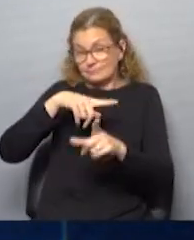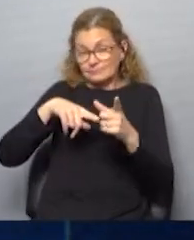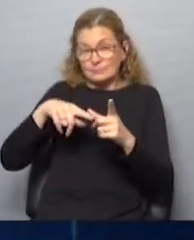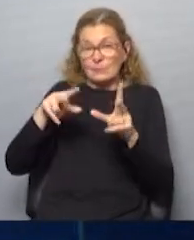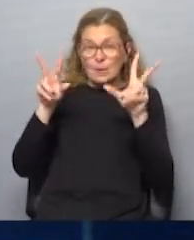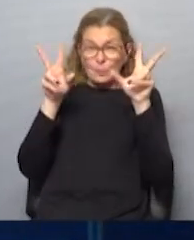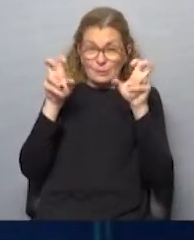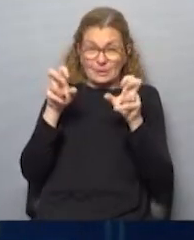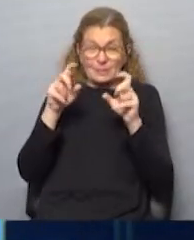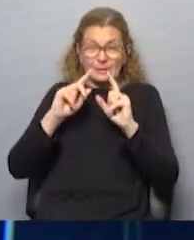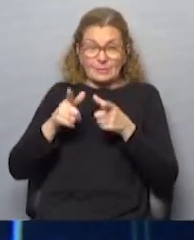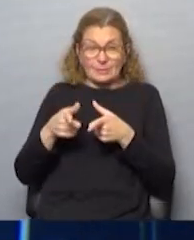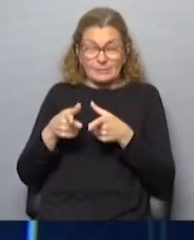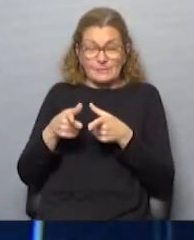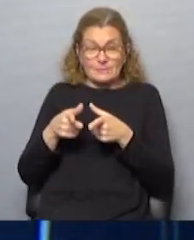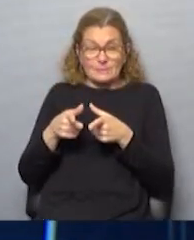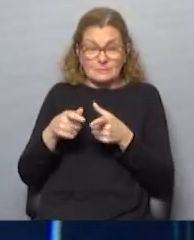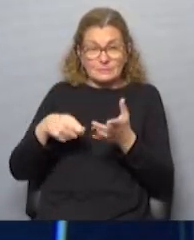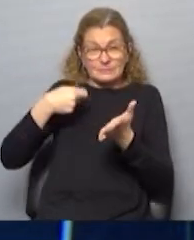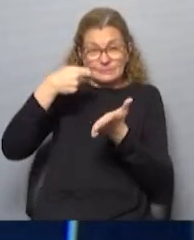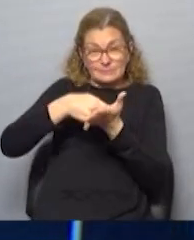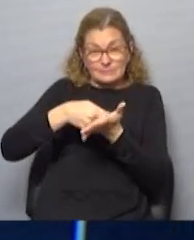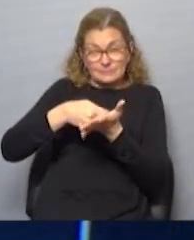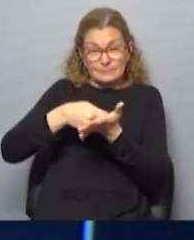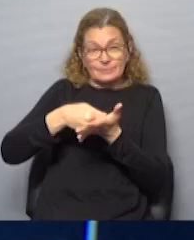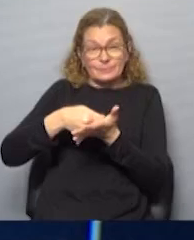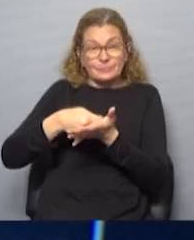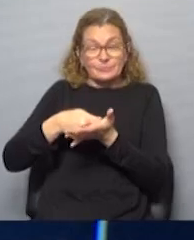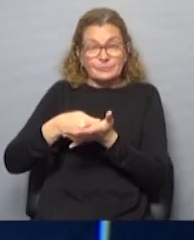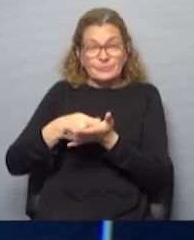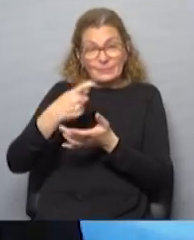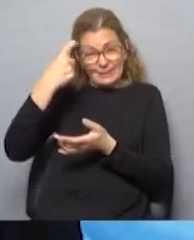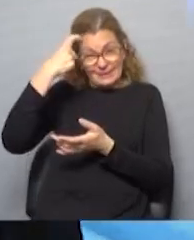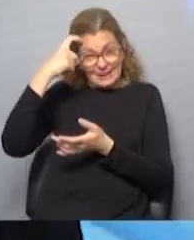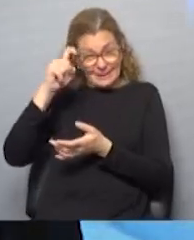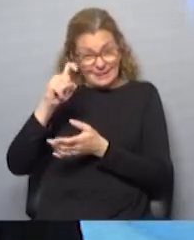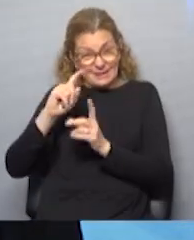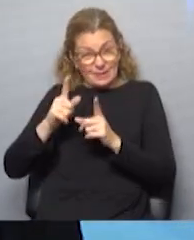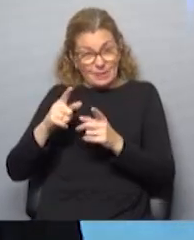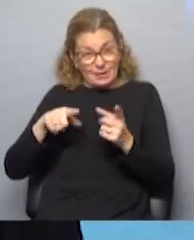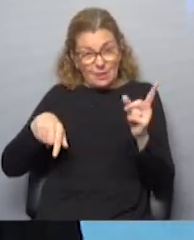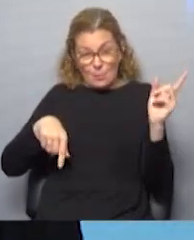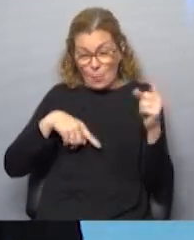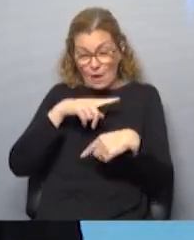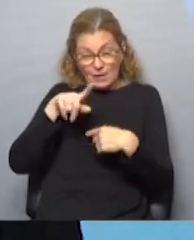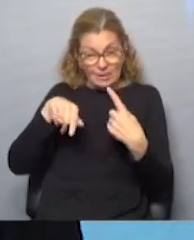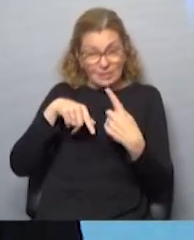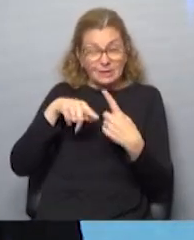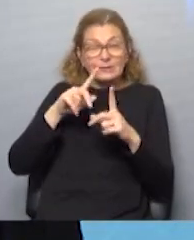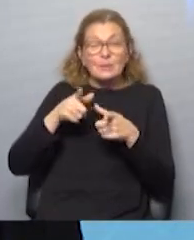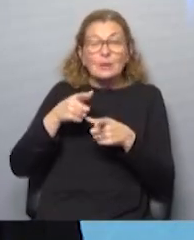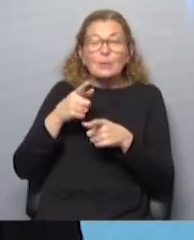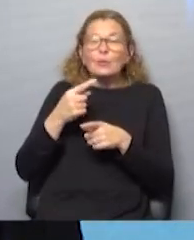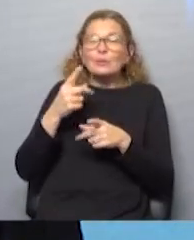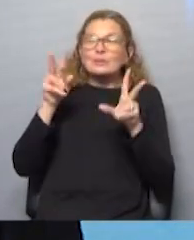cuestiones de remuneración del capital y de las ideas que también se mueven y también